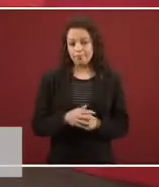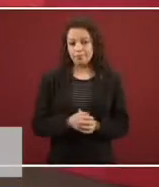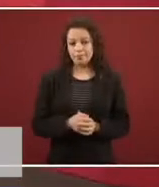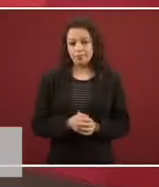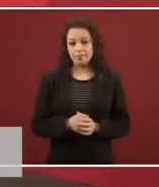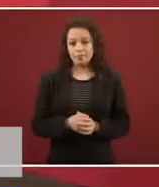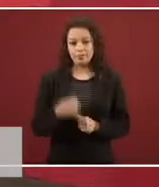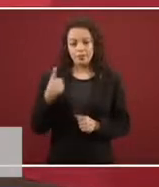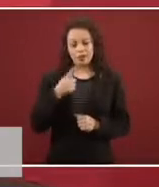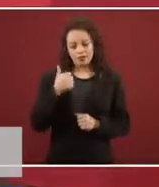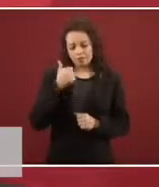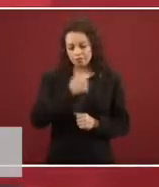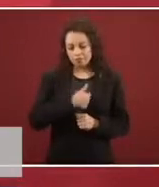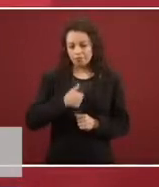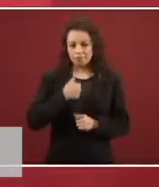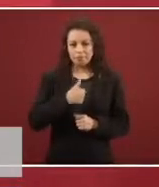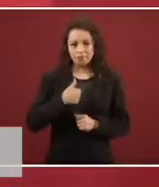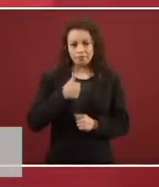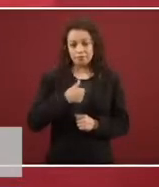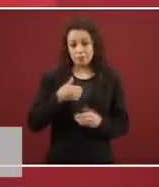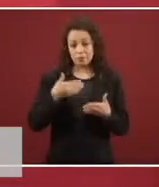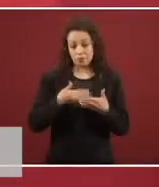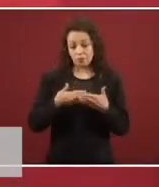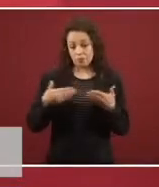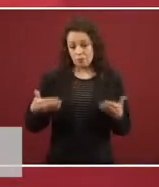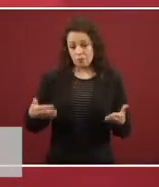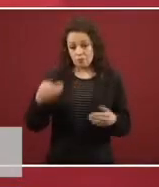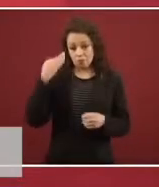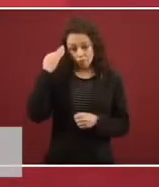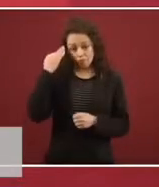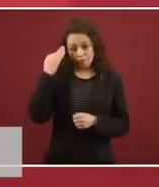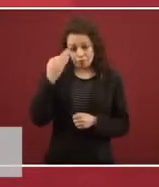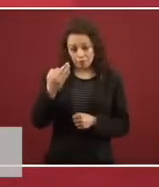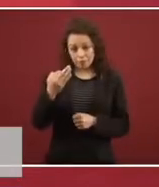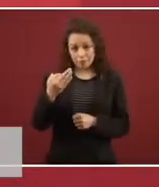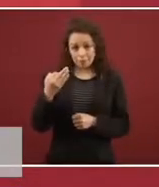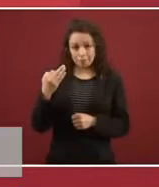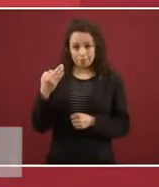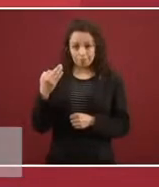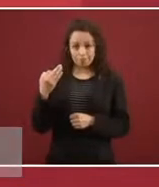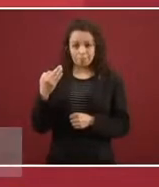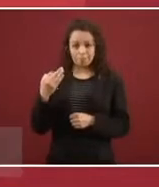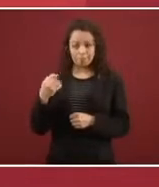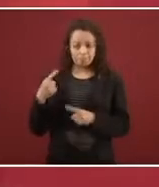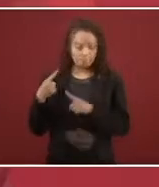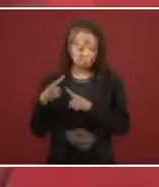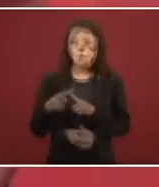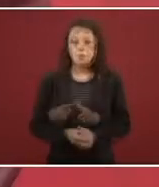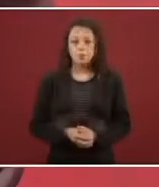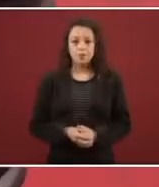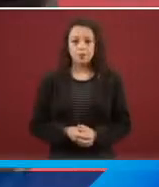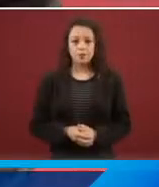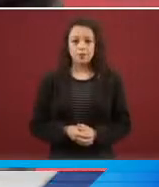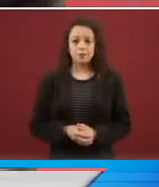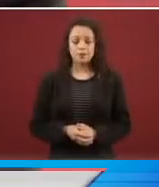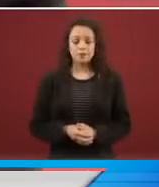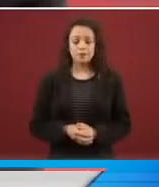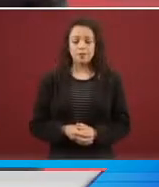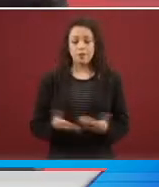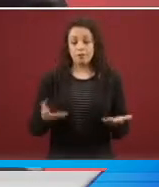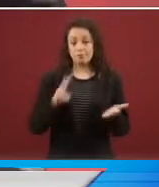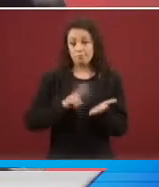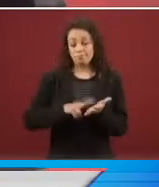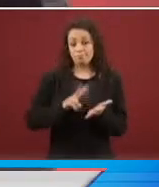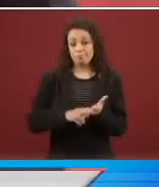36 mil millones de dólares es la cifra récord de las remesas recibidas durante 2019 en México. La escuela